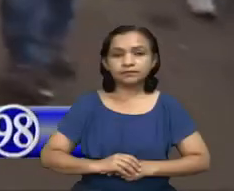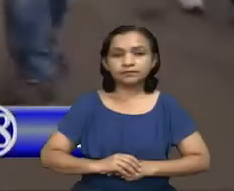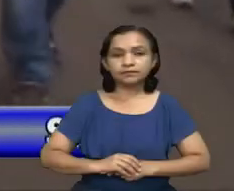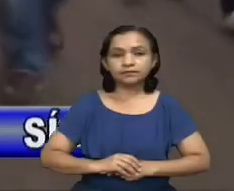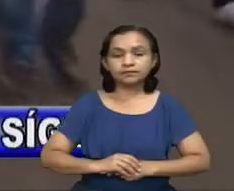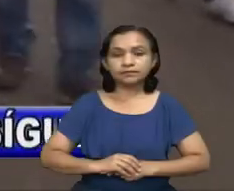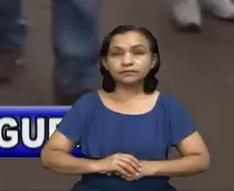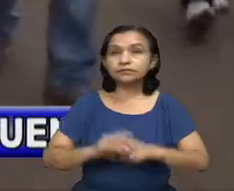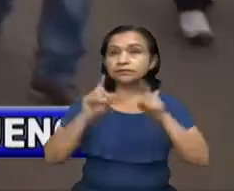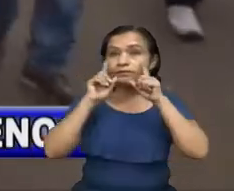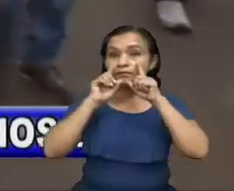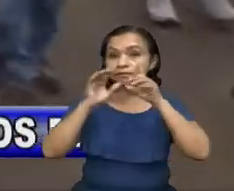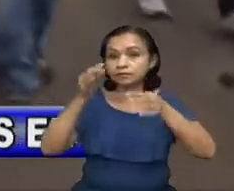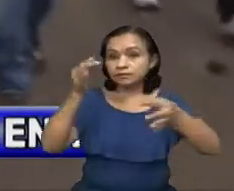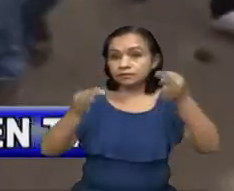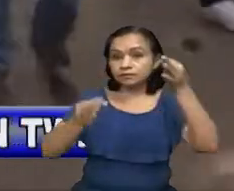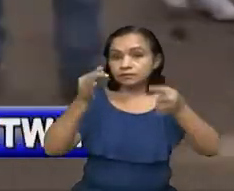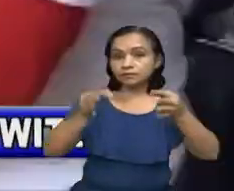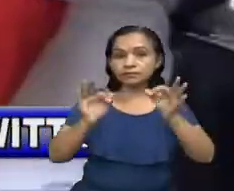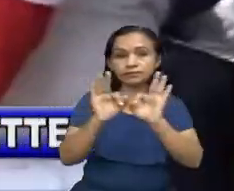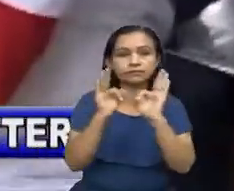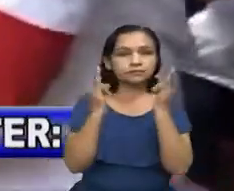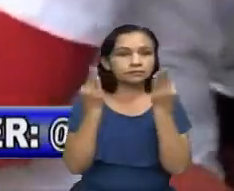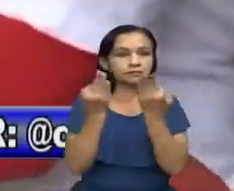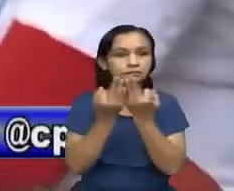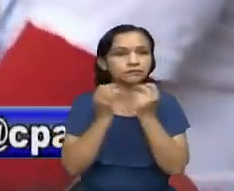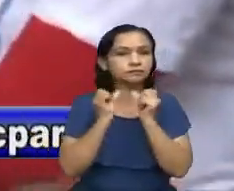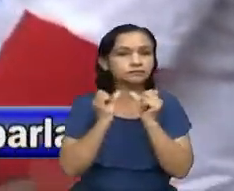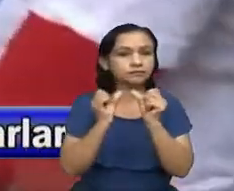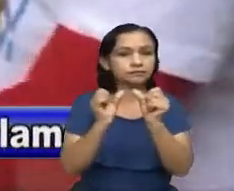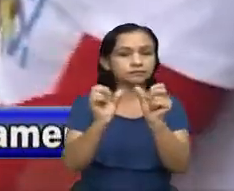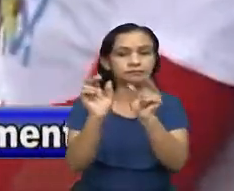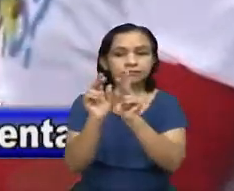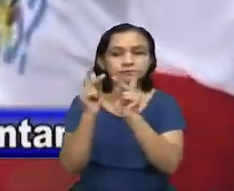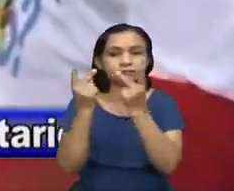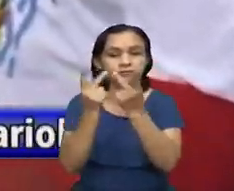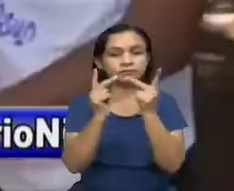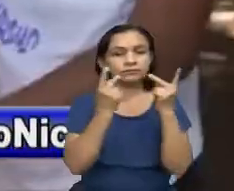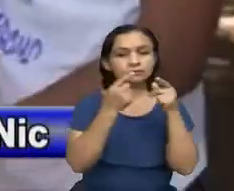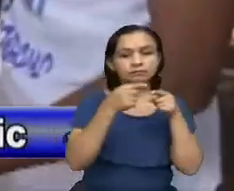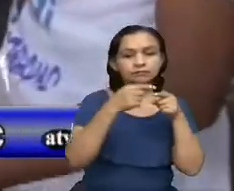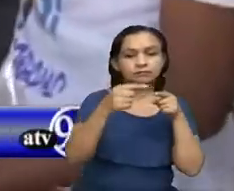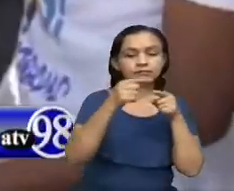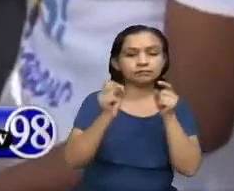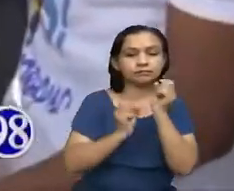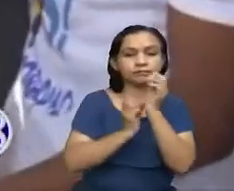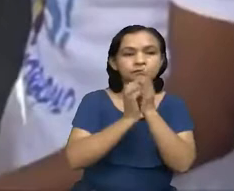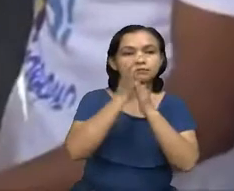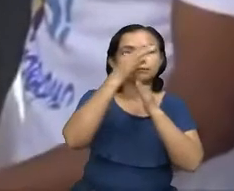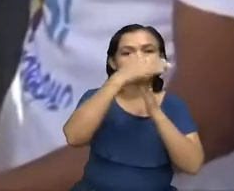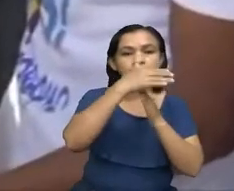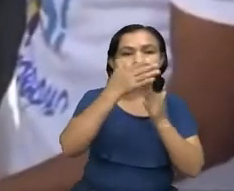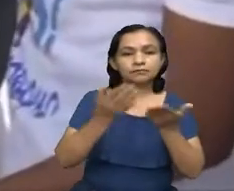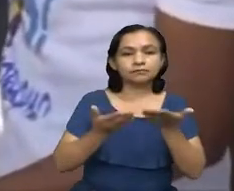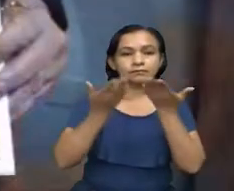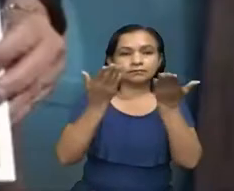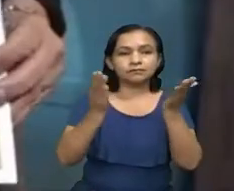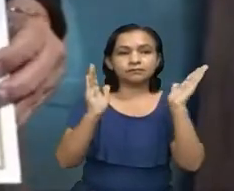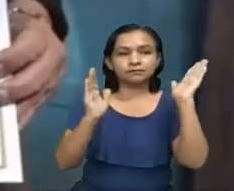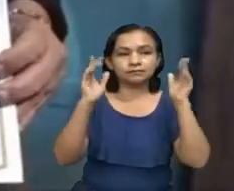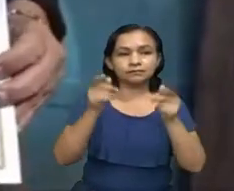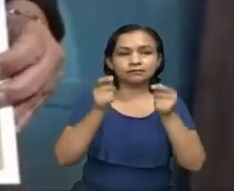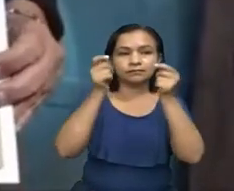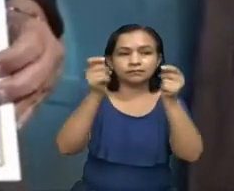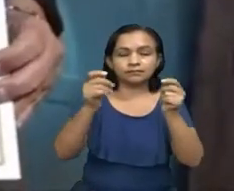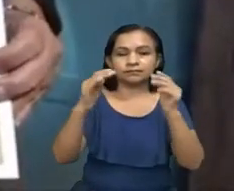La seguridad jurídica y estabilidad familiar continúa llegando a la población del municipio de San Rafael del Sur, con la entrega de más títulos de